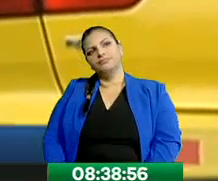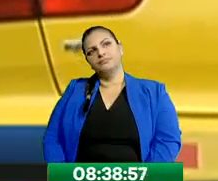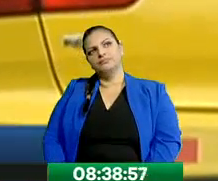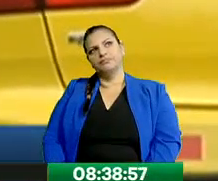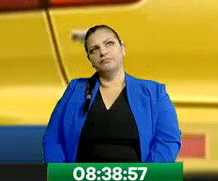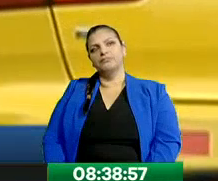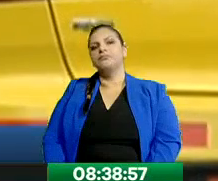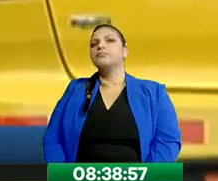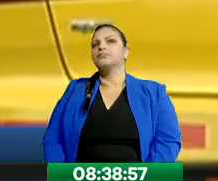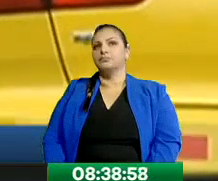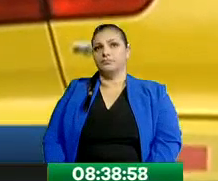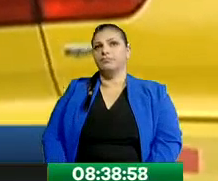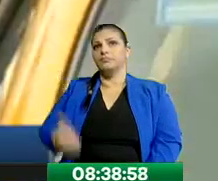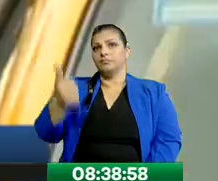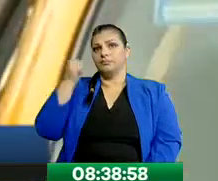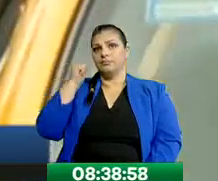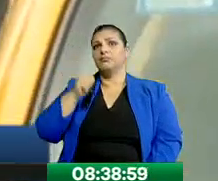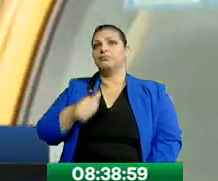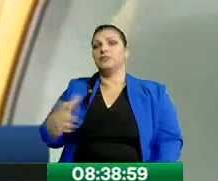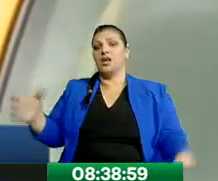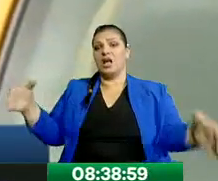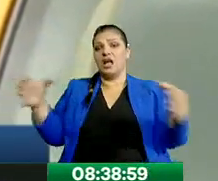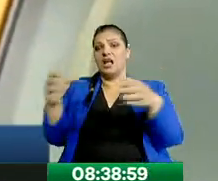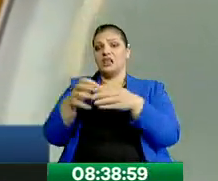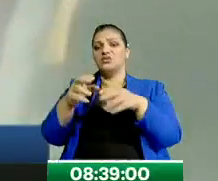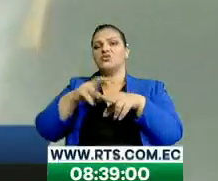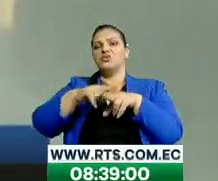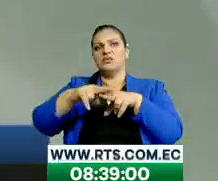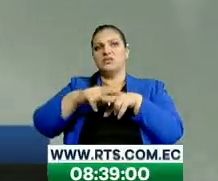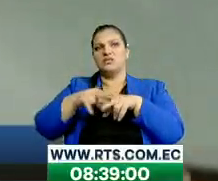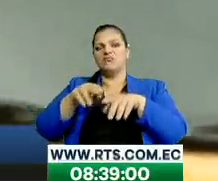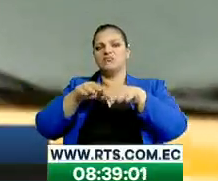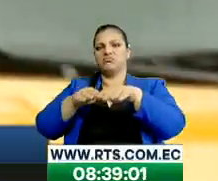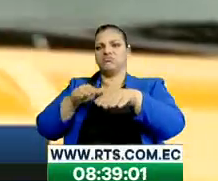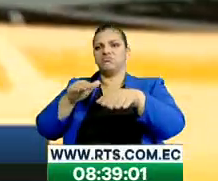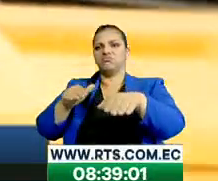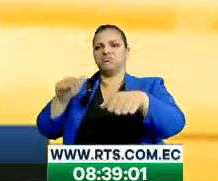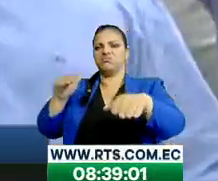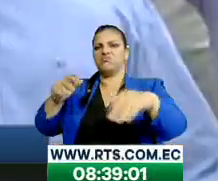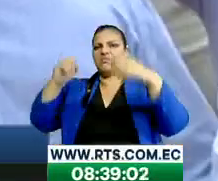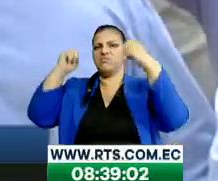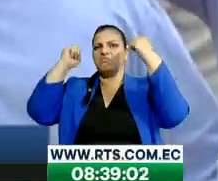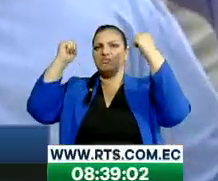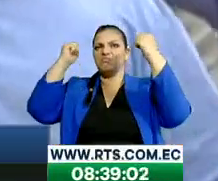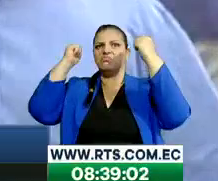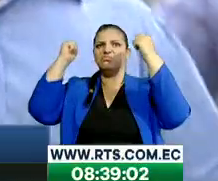Taxistas se movilizaron para exigir regularización de informales.